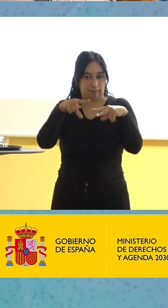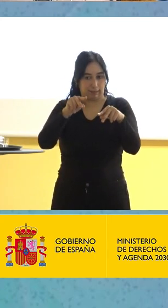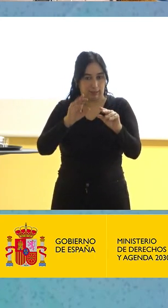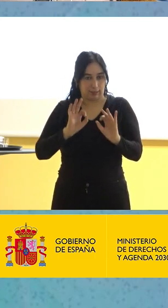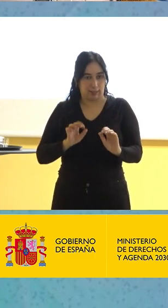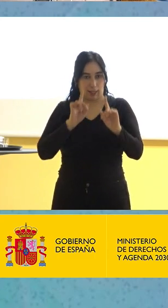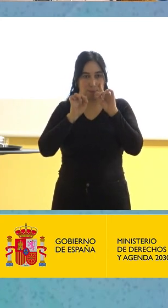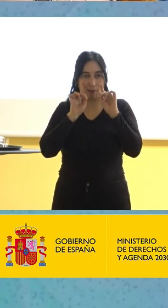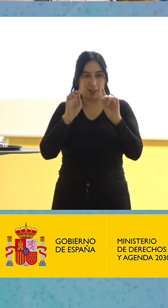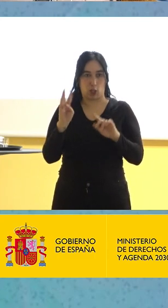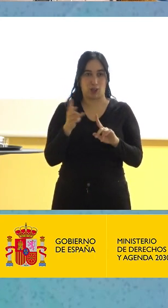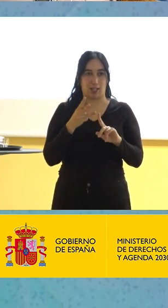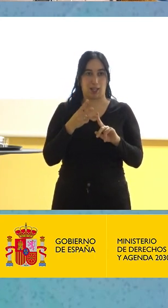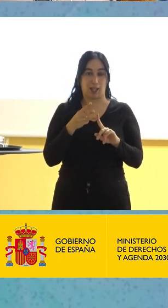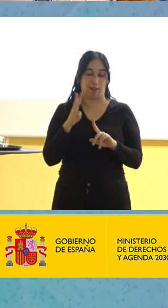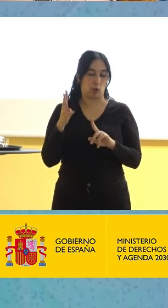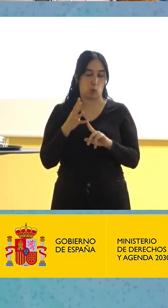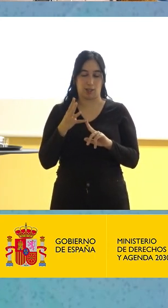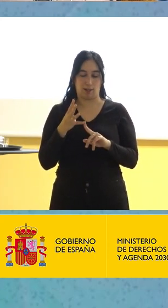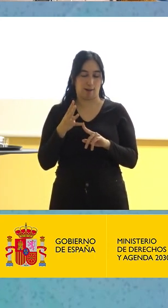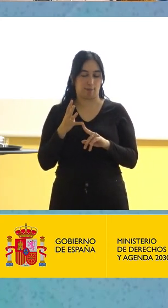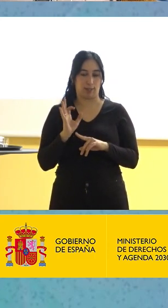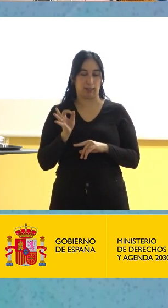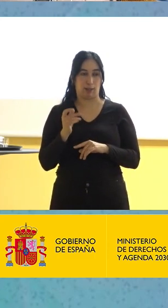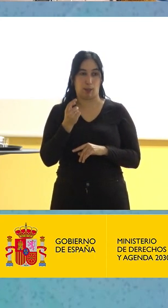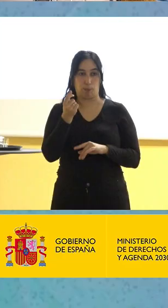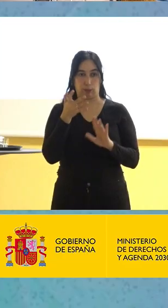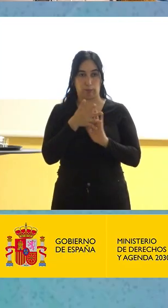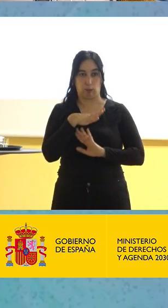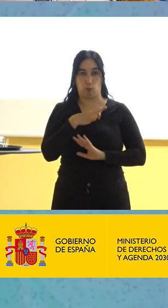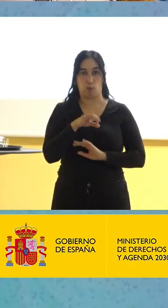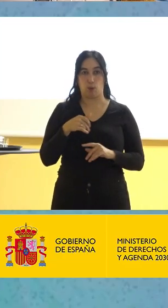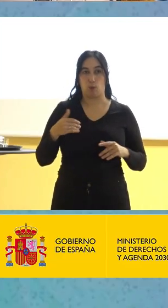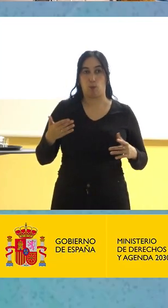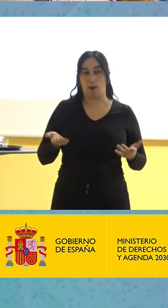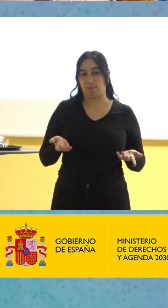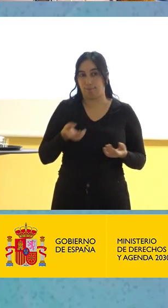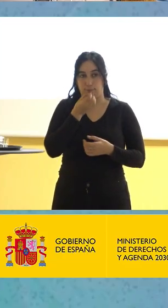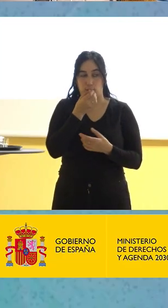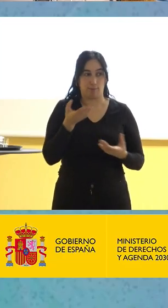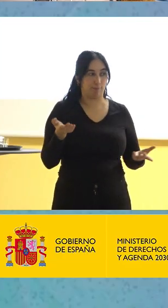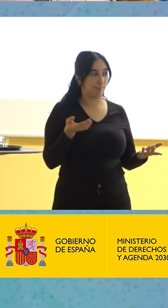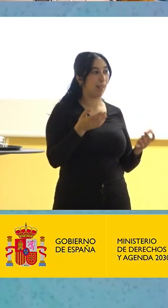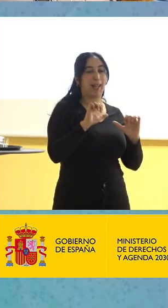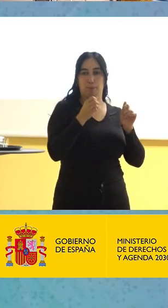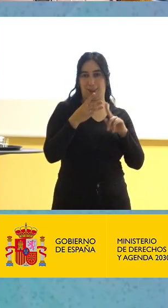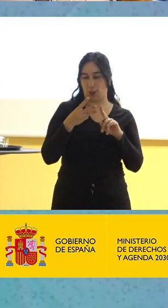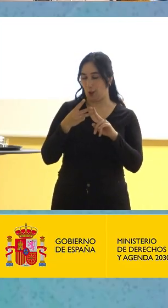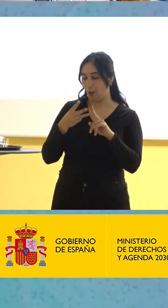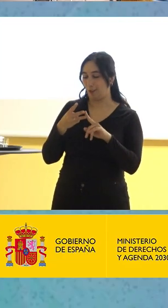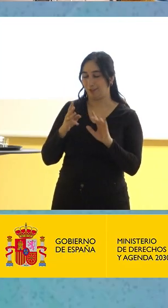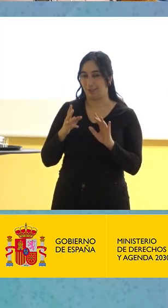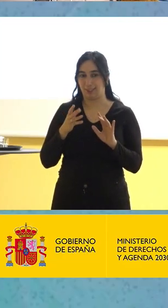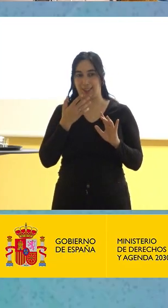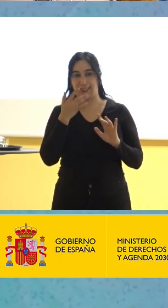la prevención terciaria. La prevención cuaternaria, es verdad que lo poco que os puedo decir es que, bueno, voy a empezar por la... Vale, que